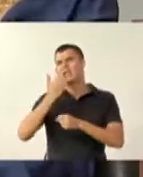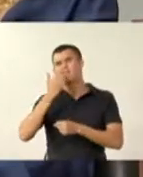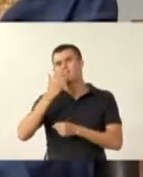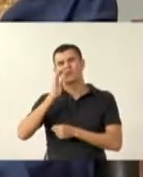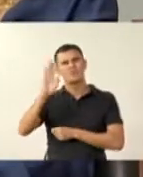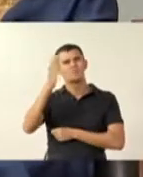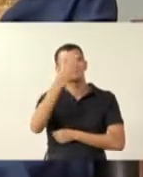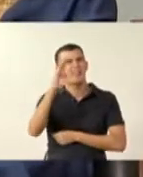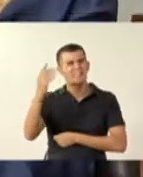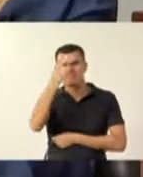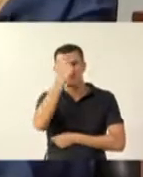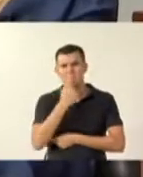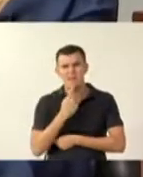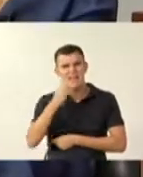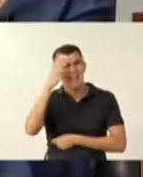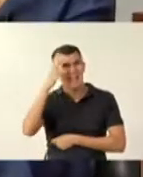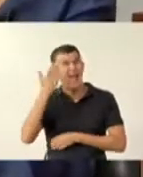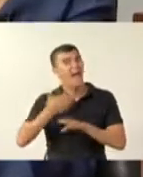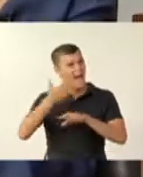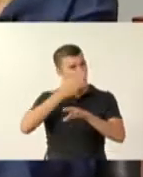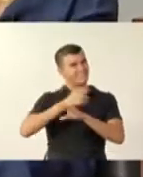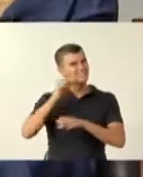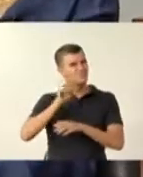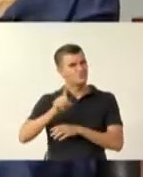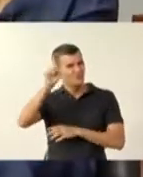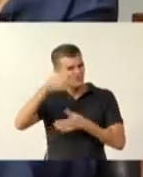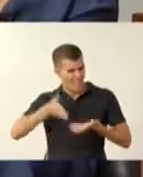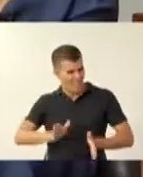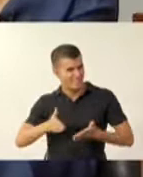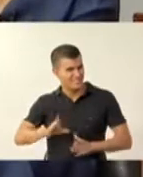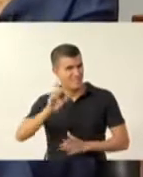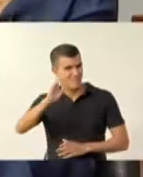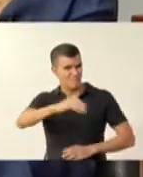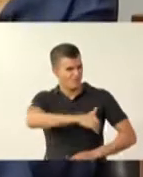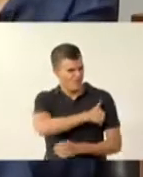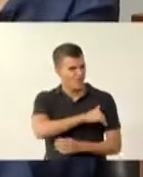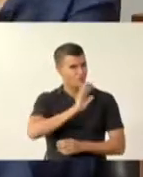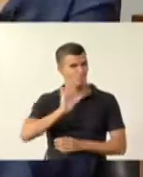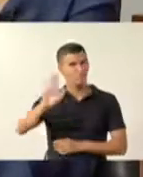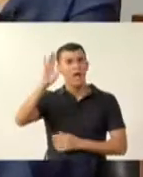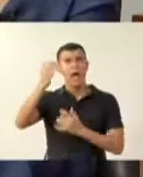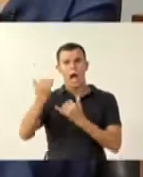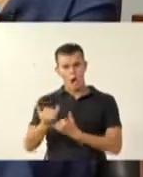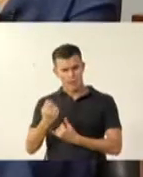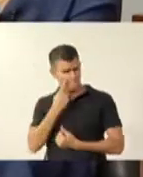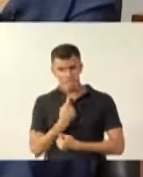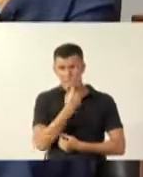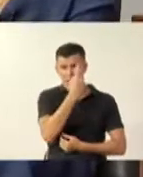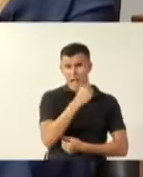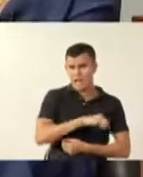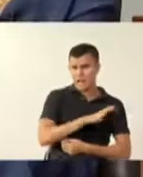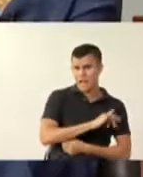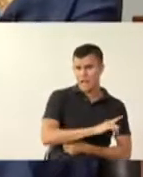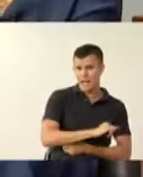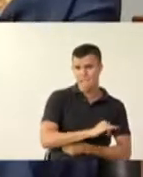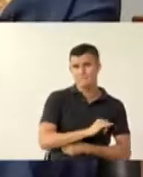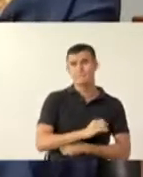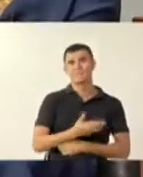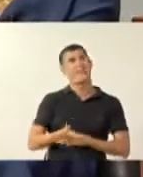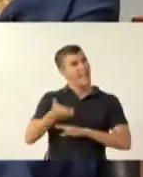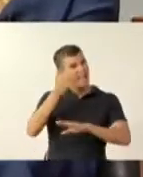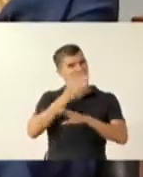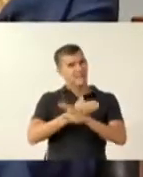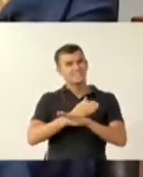de Barranquilla, de Santa Marta, de Cartagena, o han sido de otros departamentos. Y de hecho, durante muchos años, la cultura